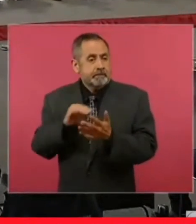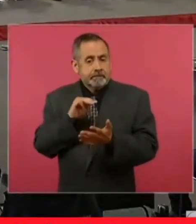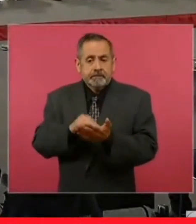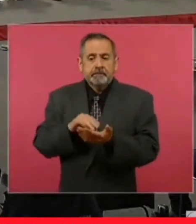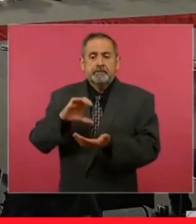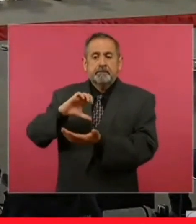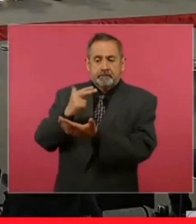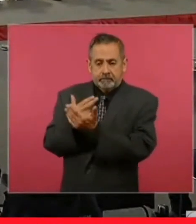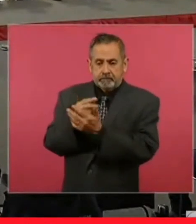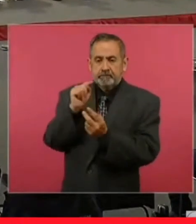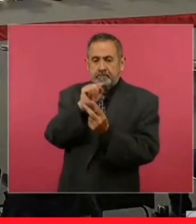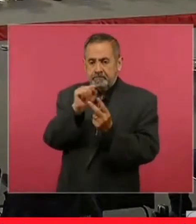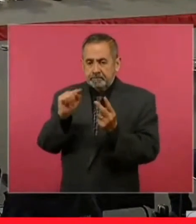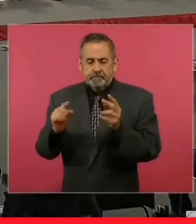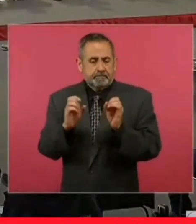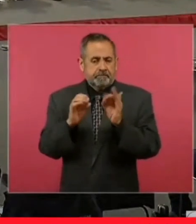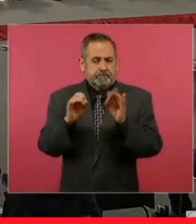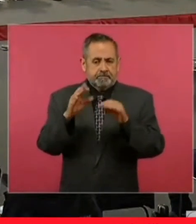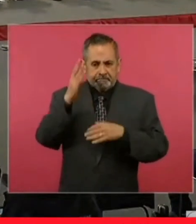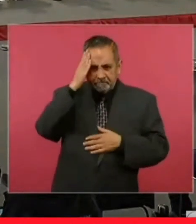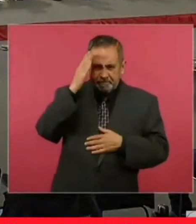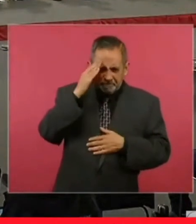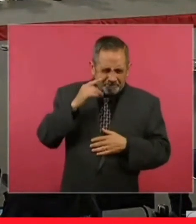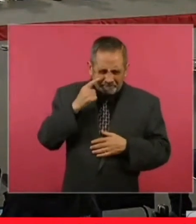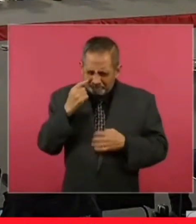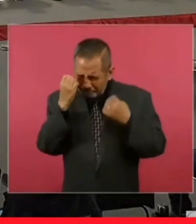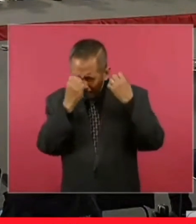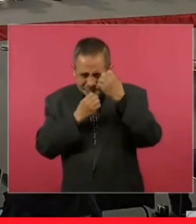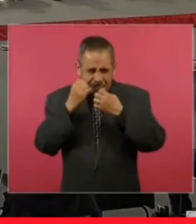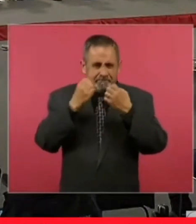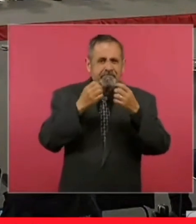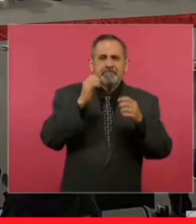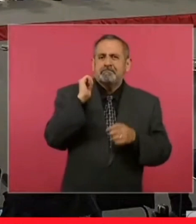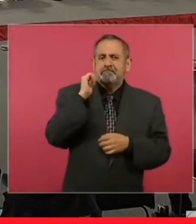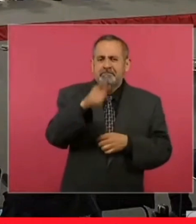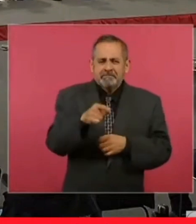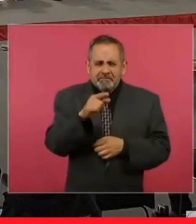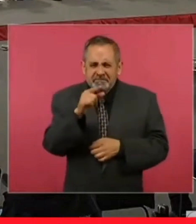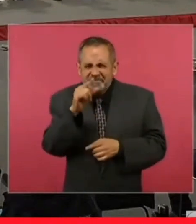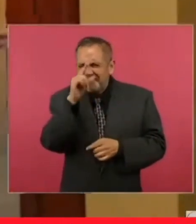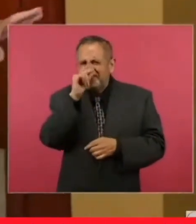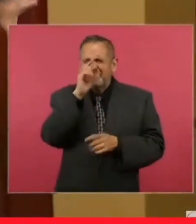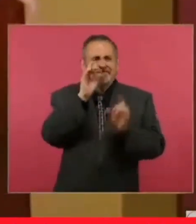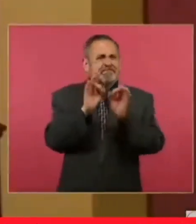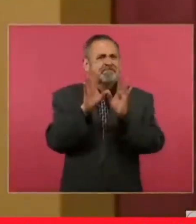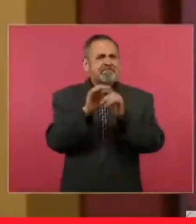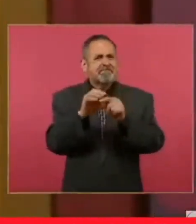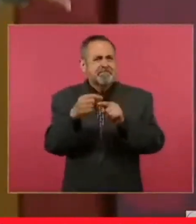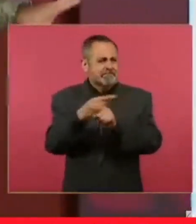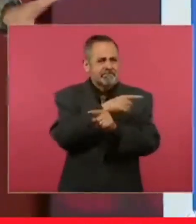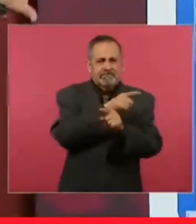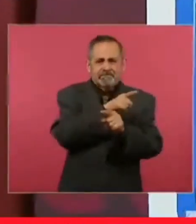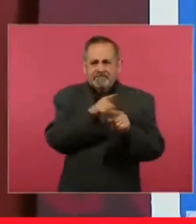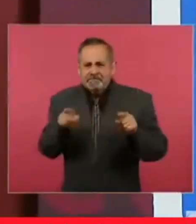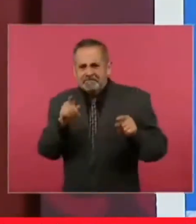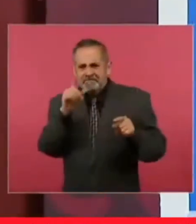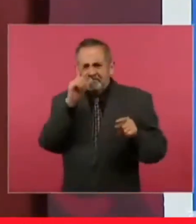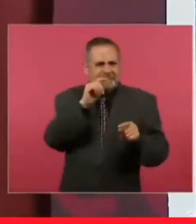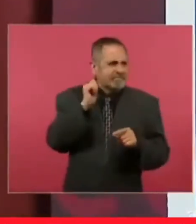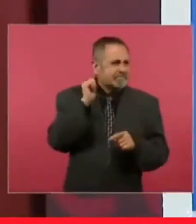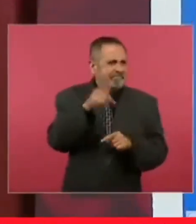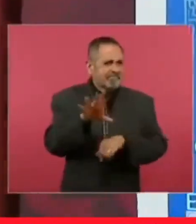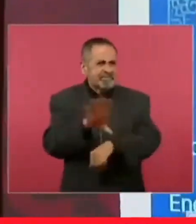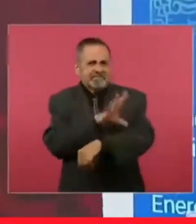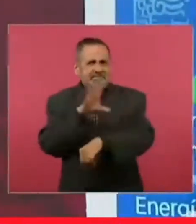Chetumal. ¿Para qué? Para que al detectar cualquier desviación o cualquier modificación en la alimentación